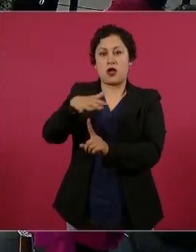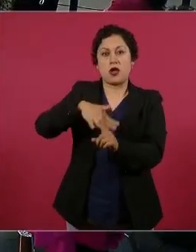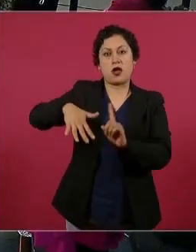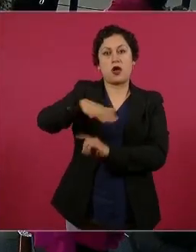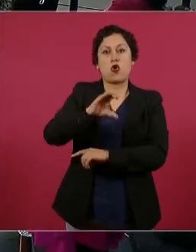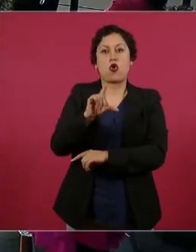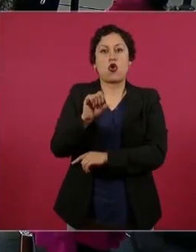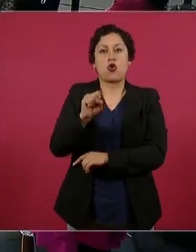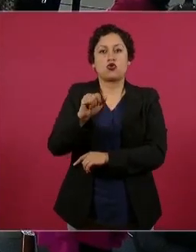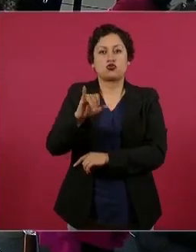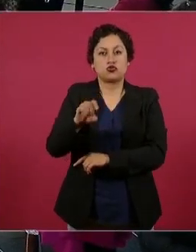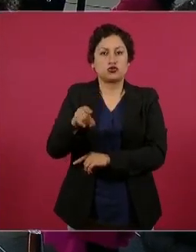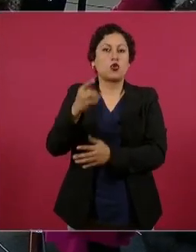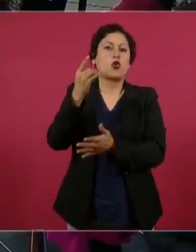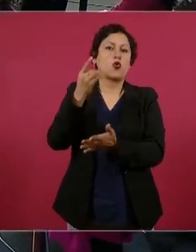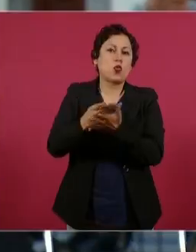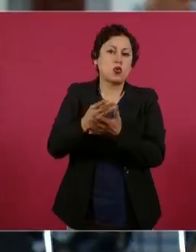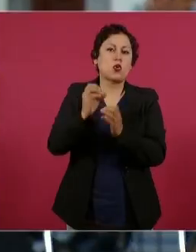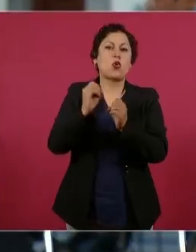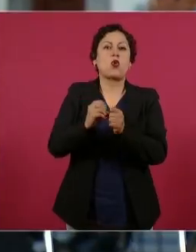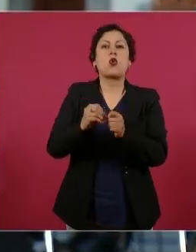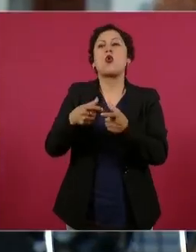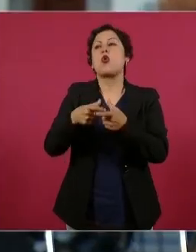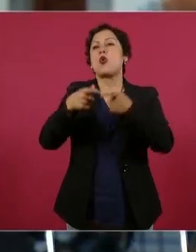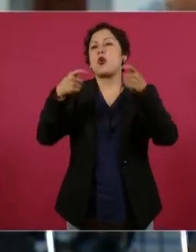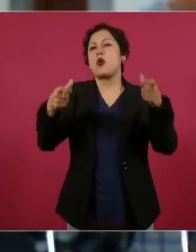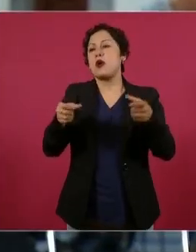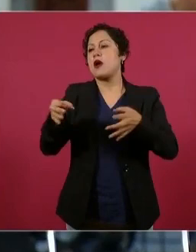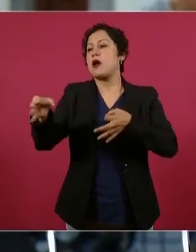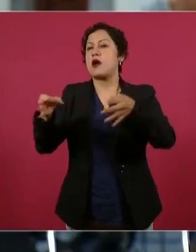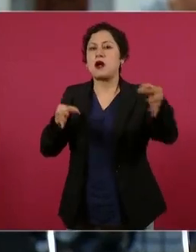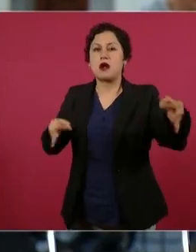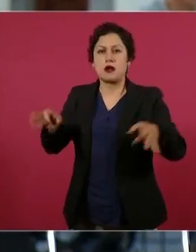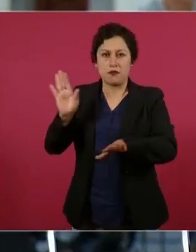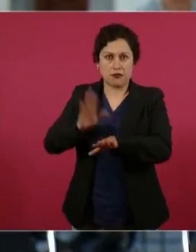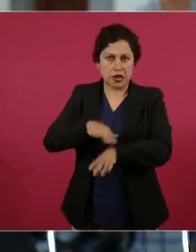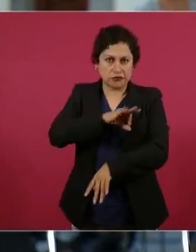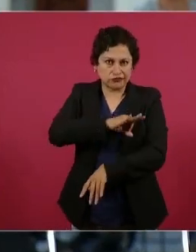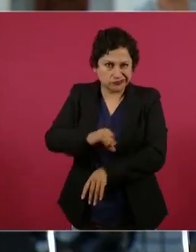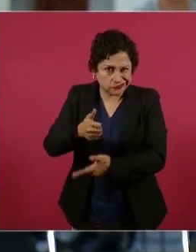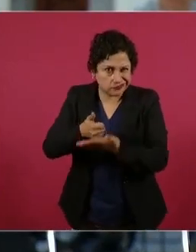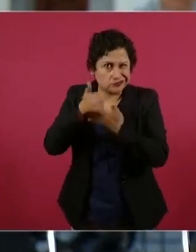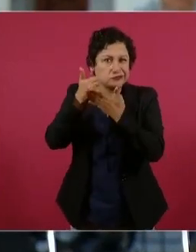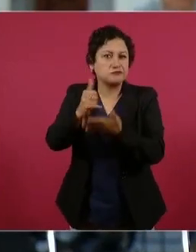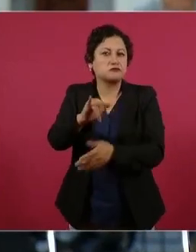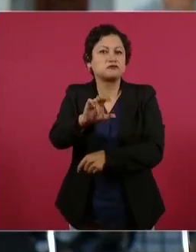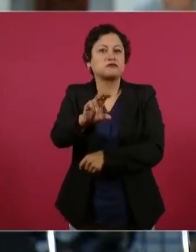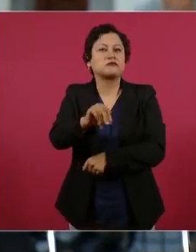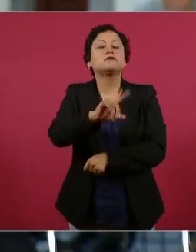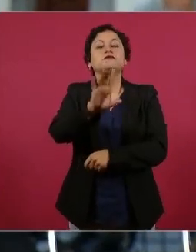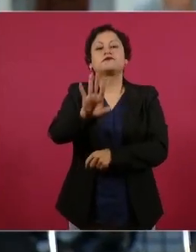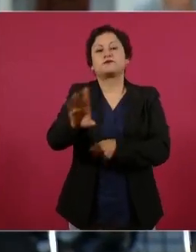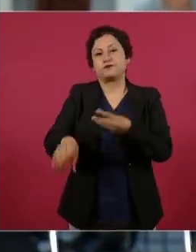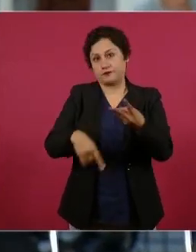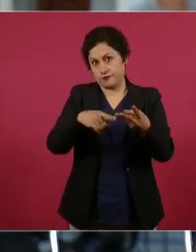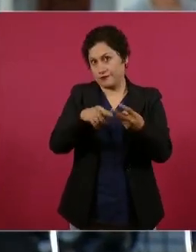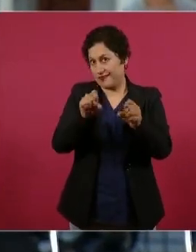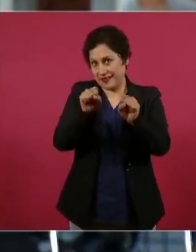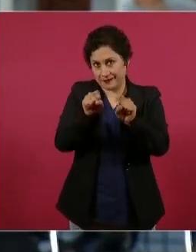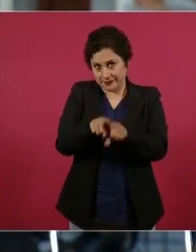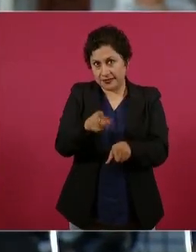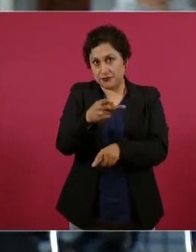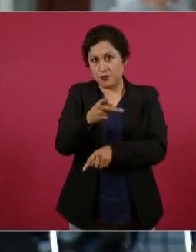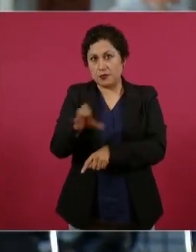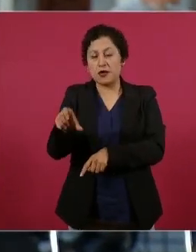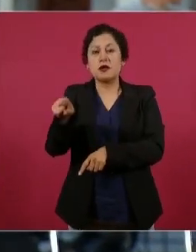plan de extender esta regularización a algunas de las otras zonas. Y sin salirme del tema de Playa del Carmen, del tema